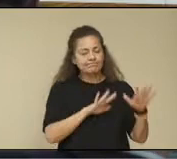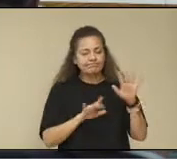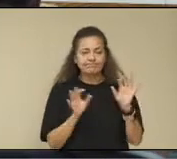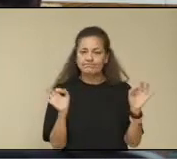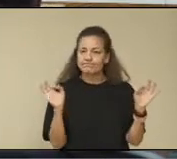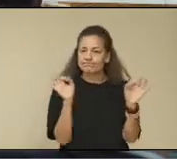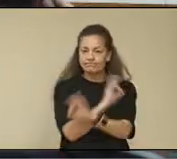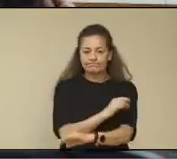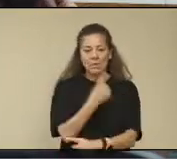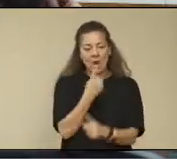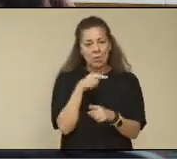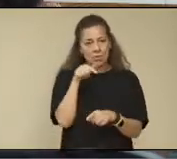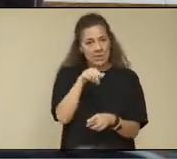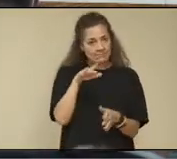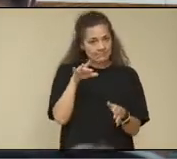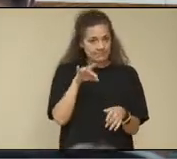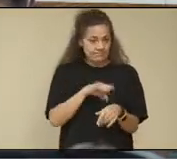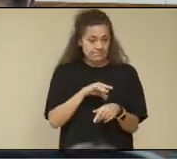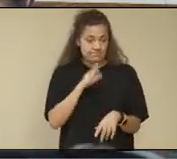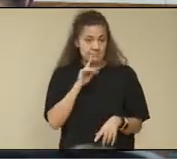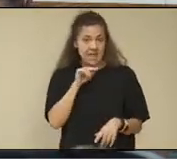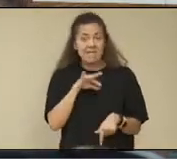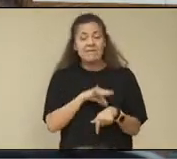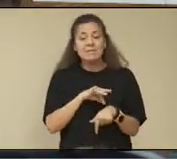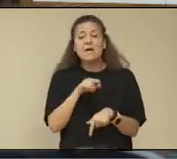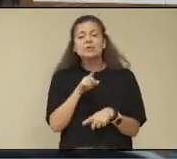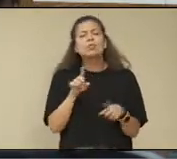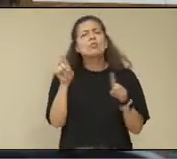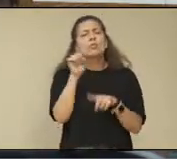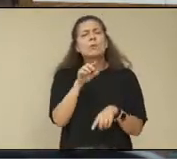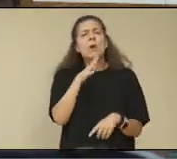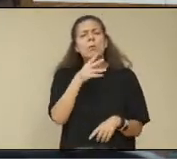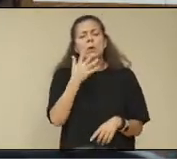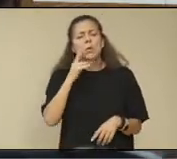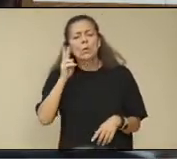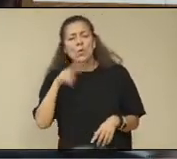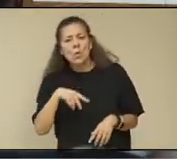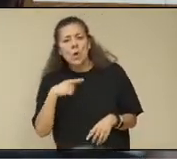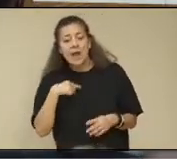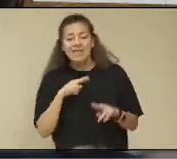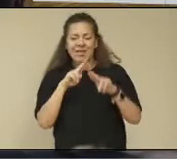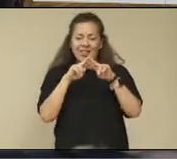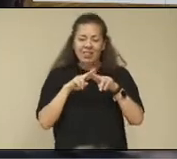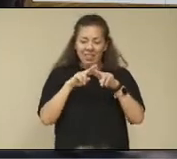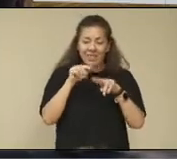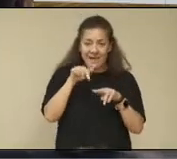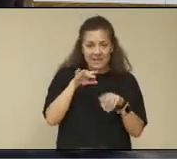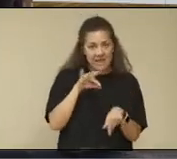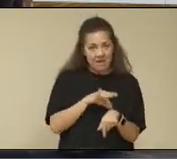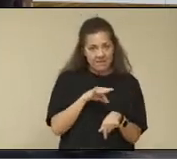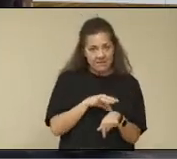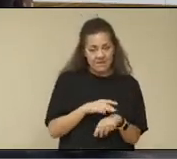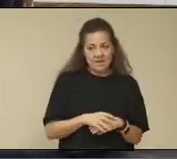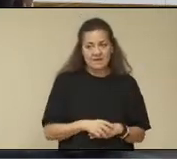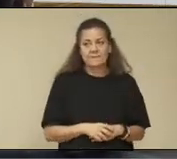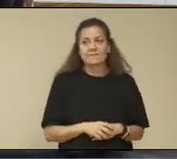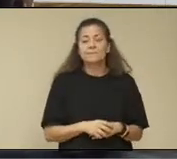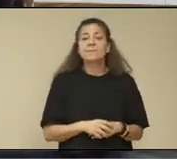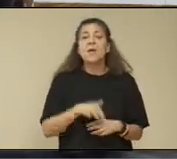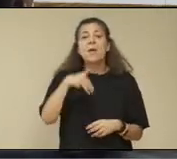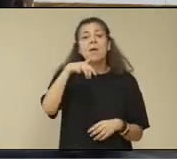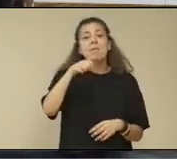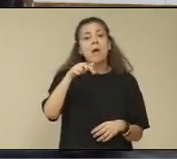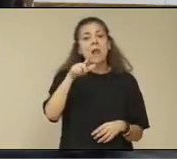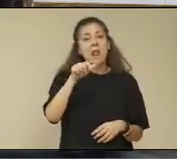alguna de estas enfermedades. Y esto es un problema de identificación y de diagnóstico de la enfermedad. La